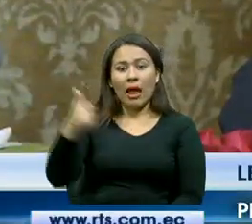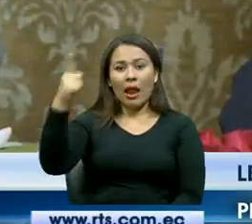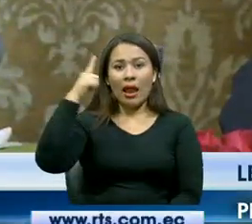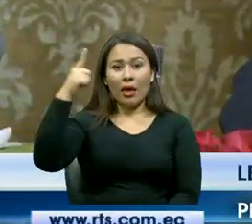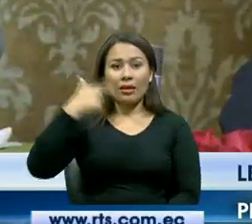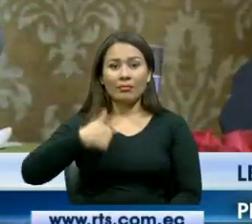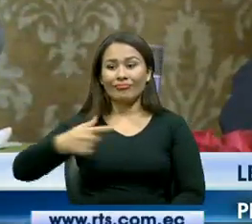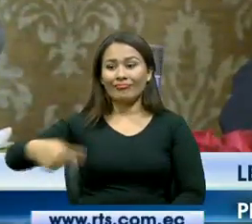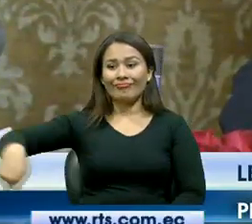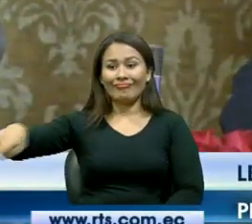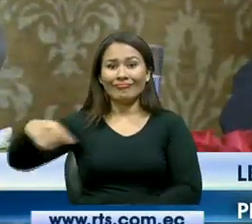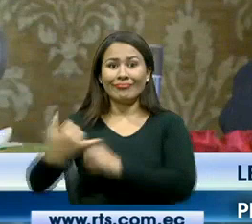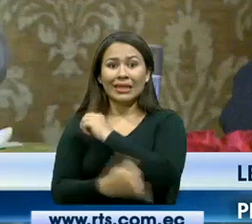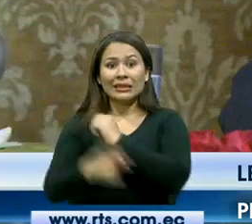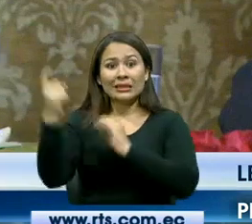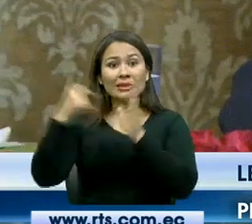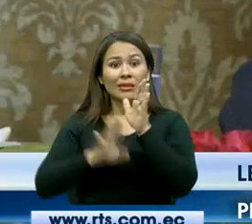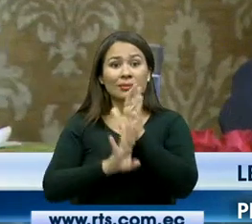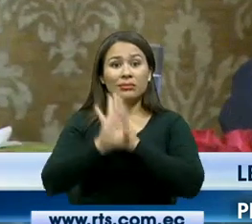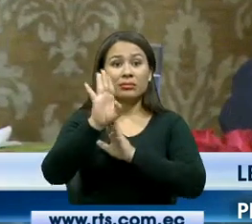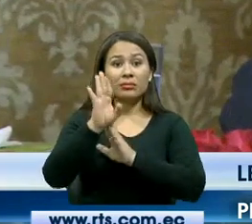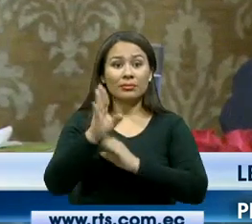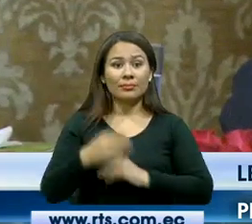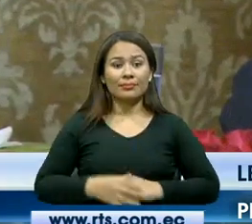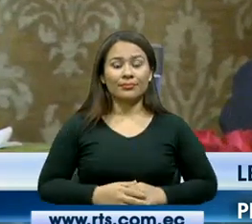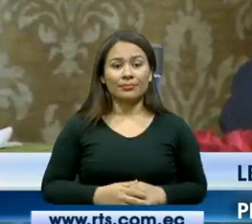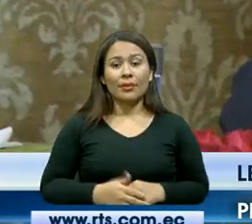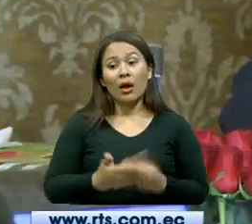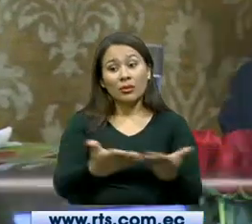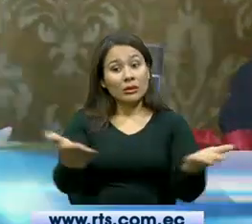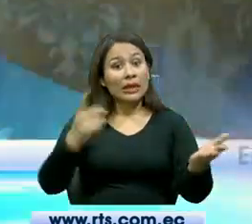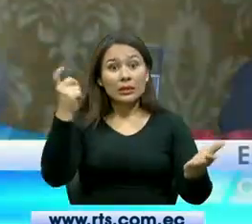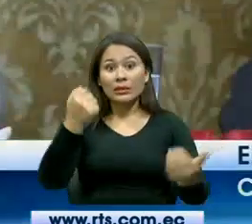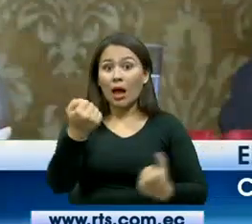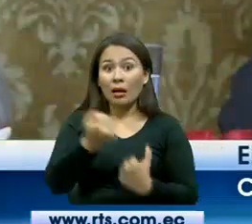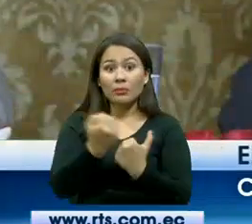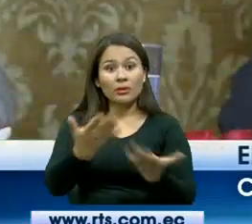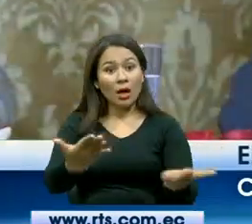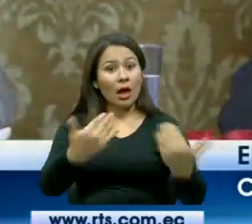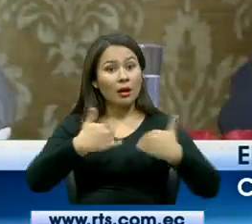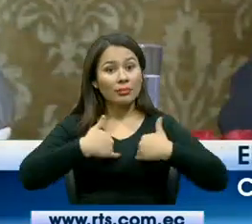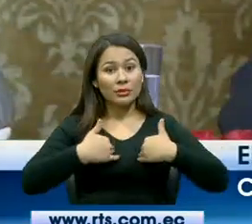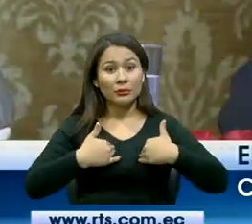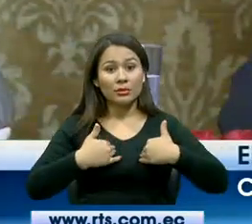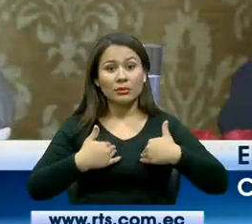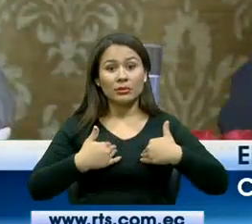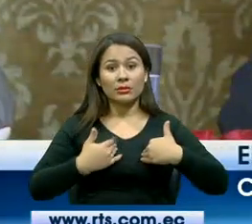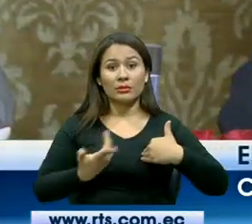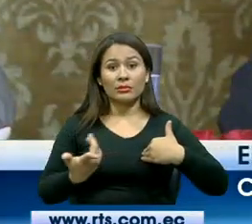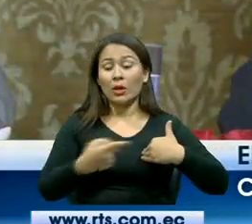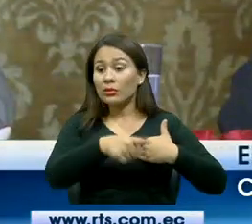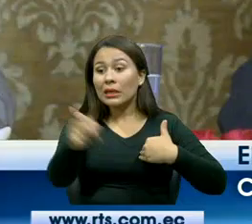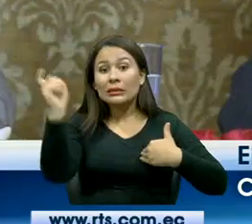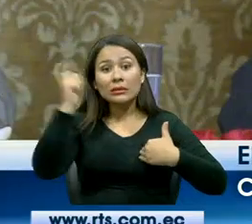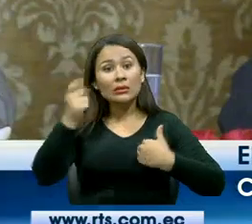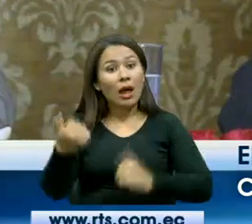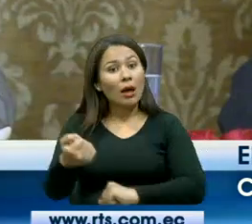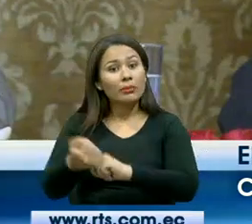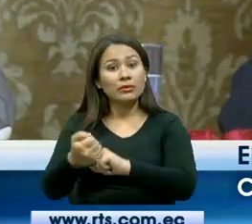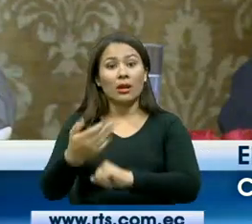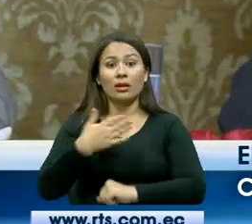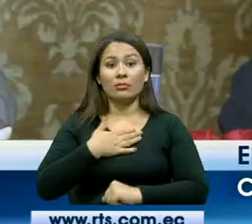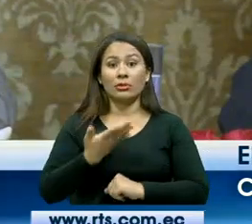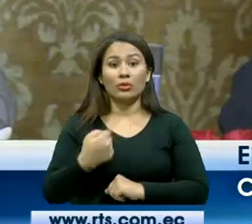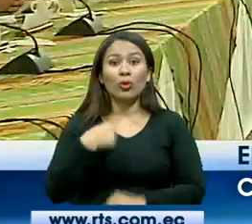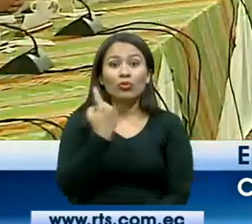tiene que salir adelante. Y ustedes me van a ayudar. Y ustedes tienen que ayudarme. Esto no lo puedo